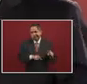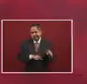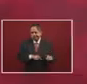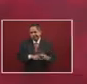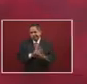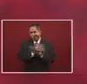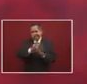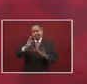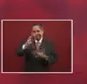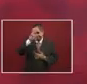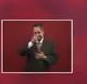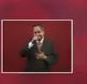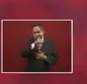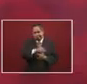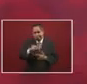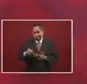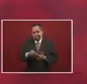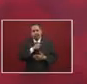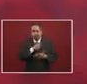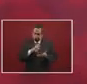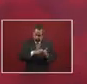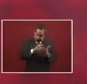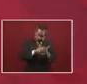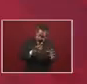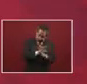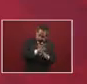excesos que había que corregir.